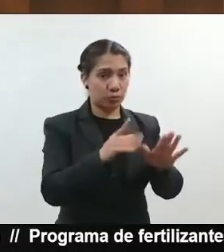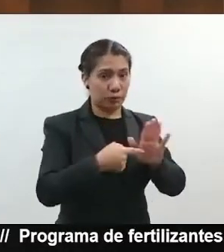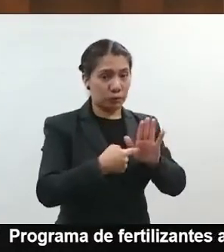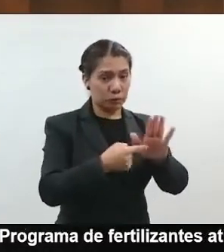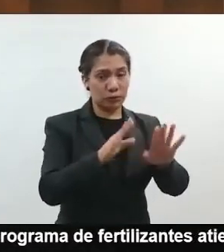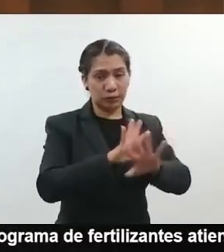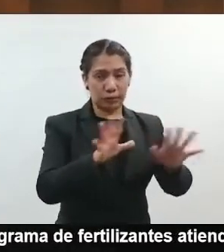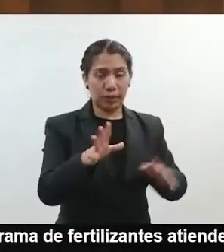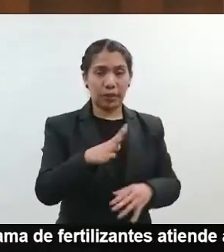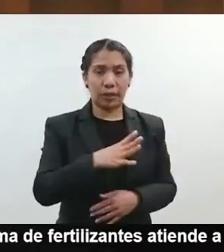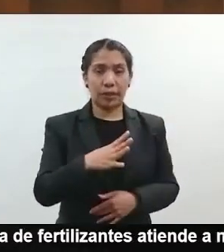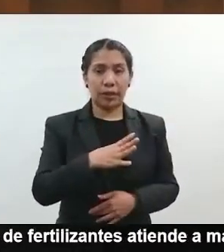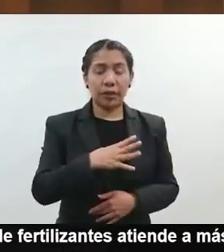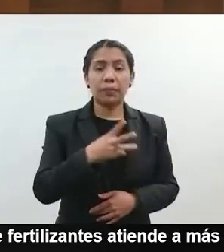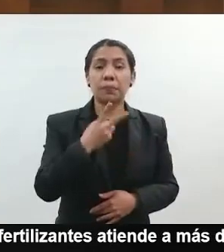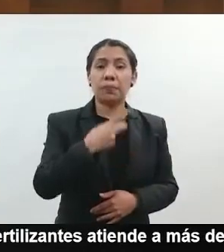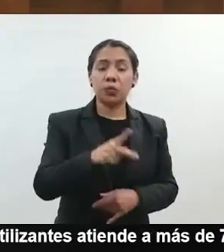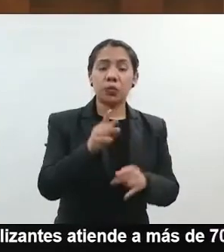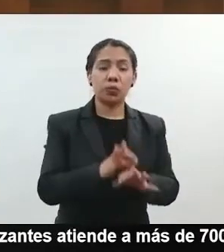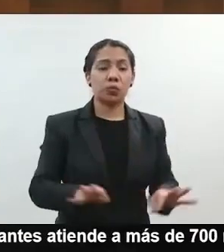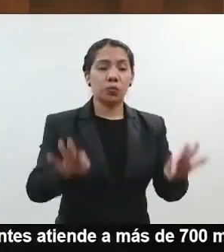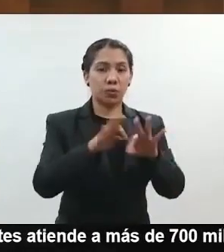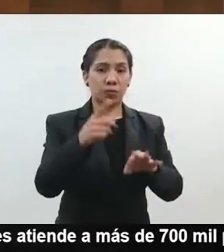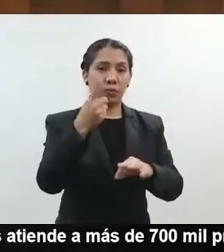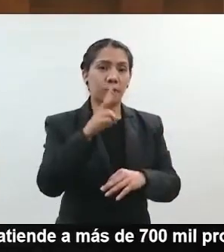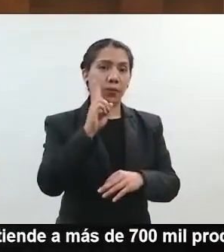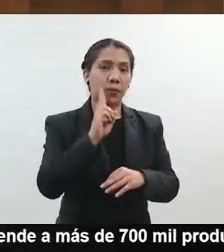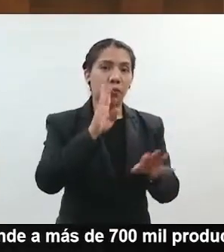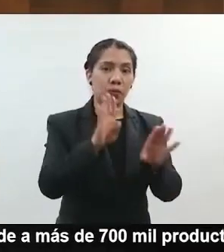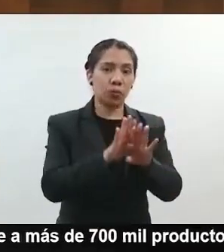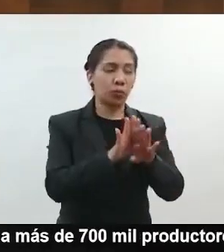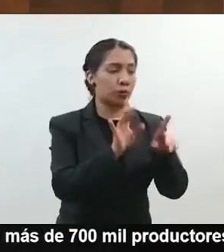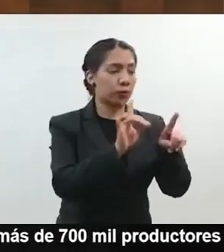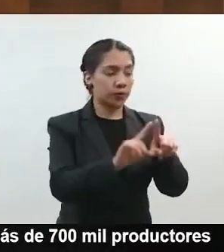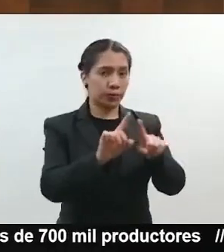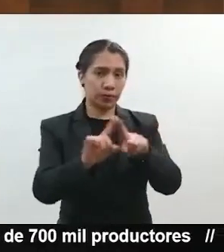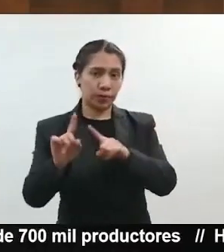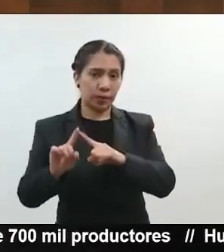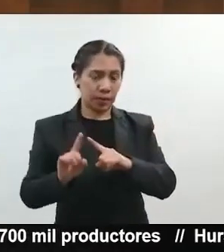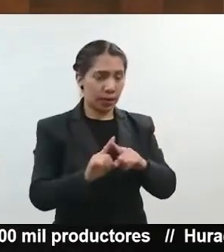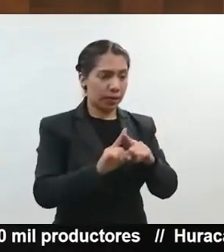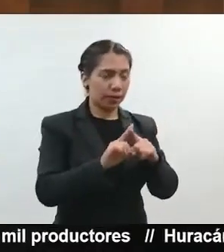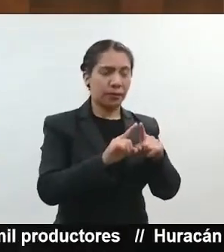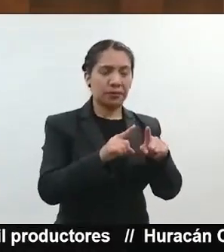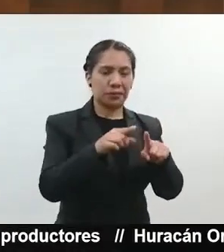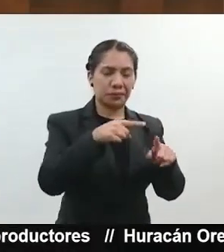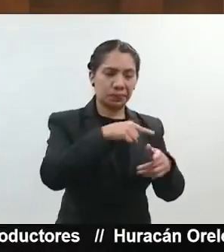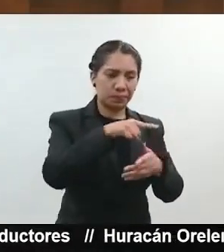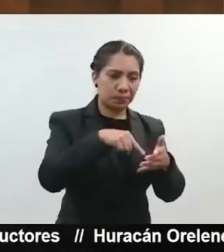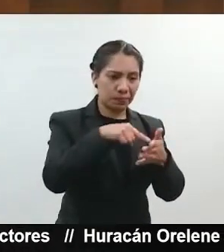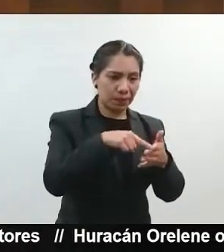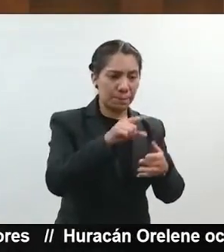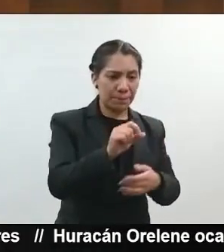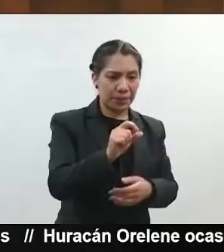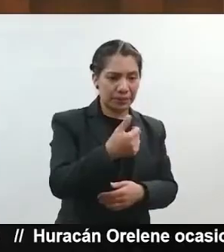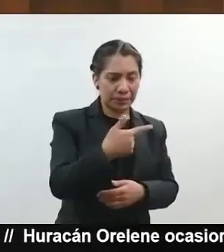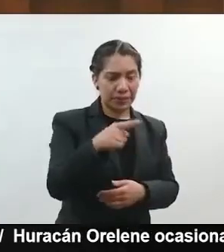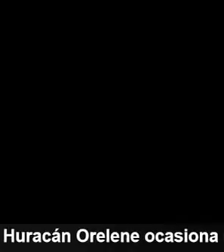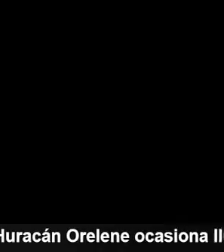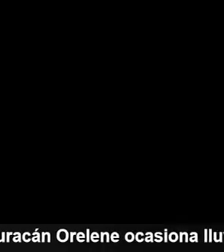para entender el escenario criminal en donde ocurrieron los sucesos del 26 y 27 de